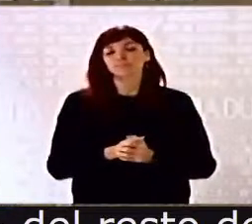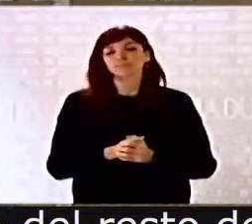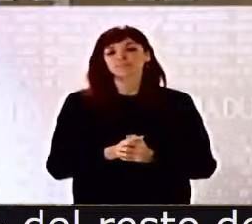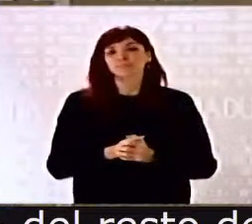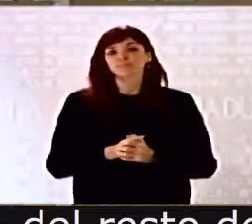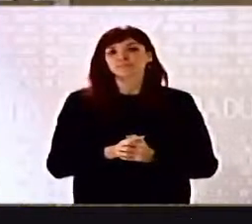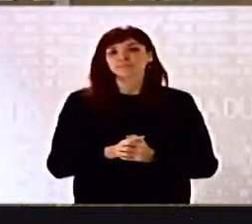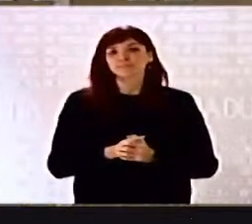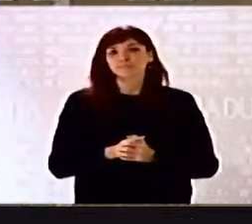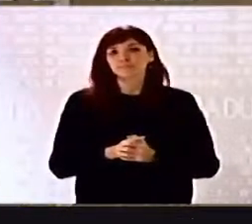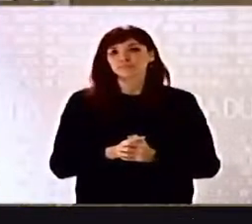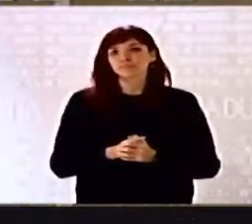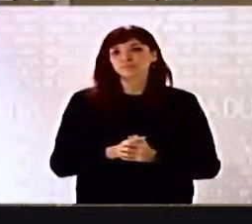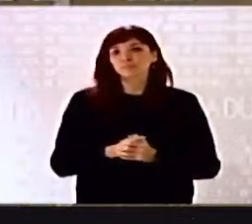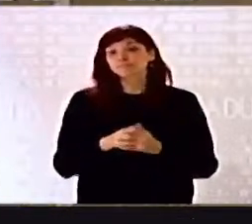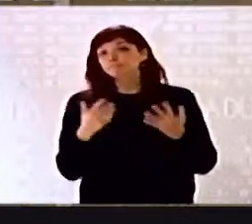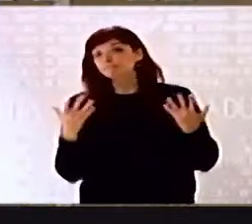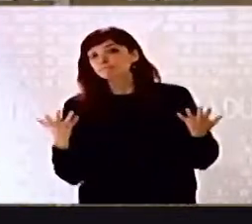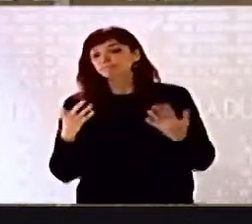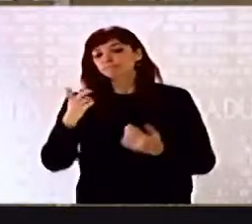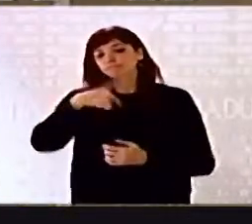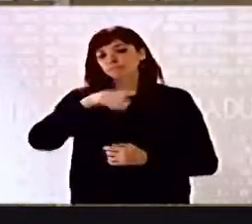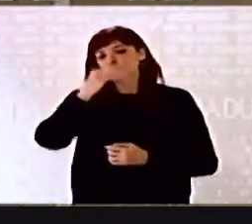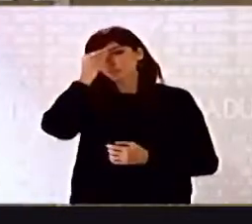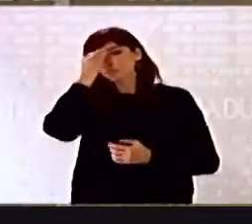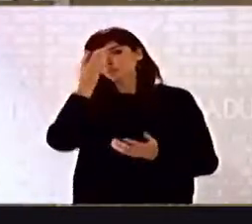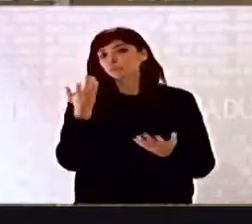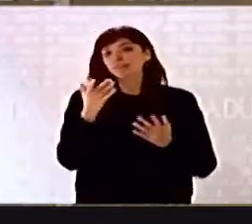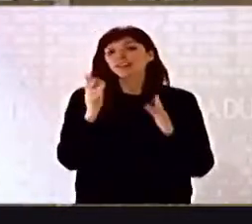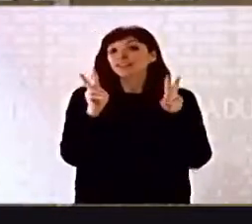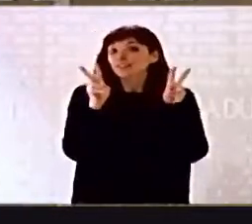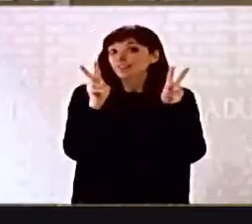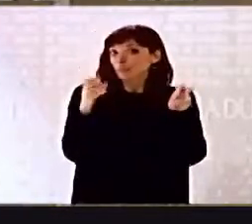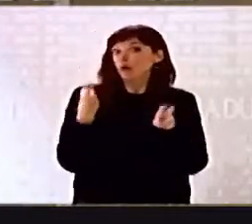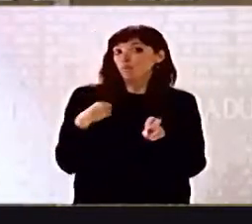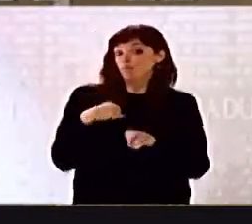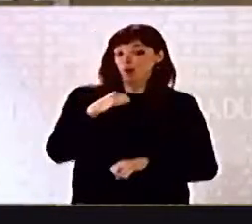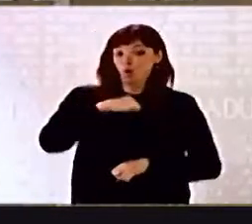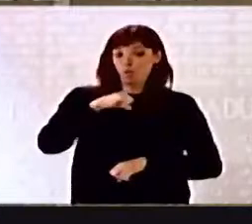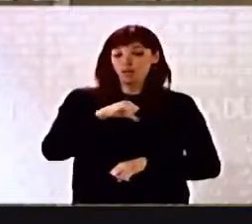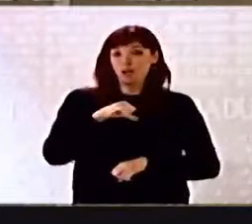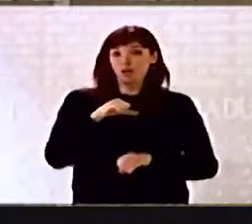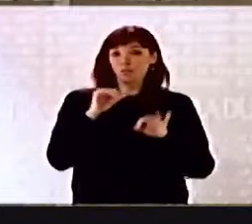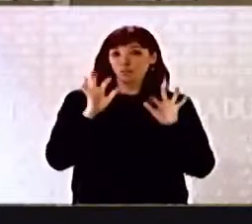Si todavía estamos razonablemente bien en ocupación hospitalaria,